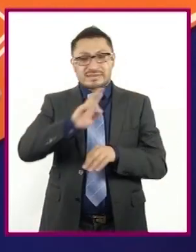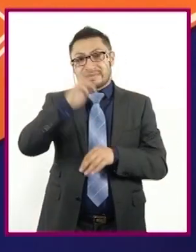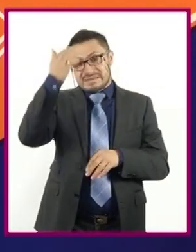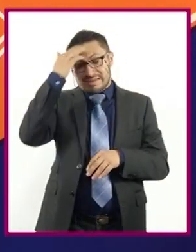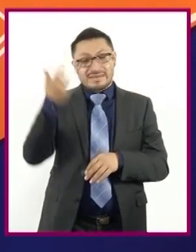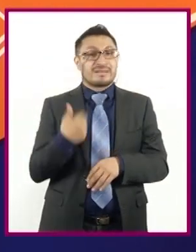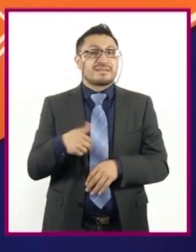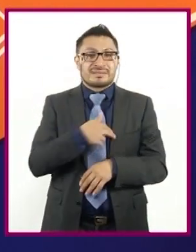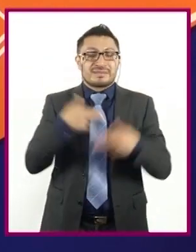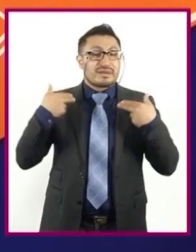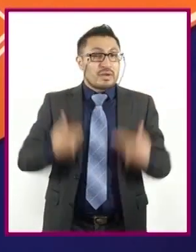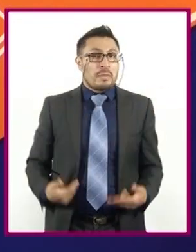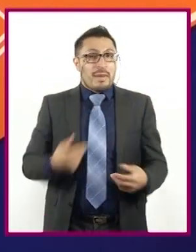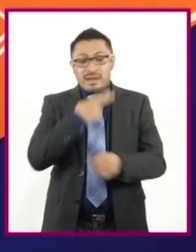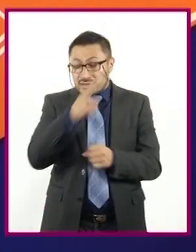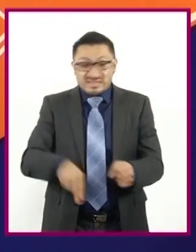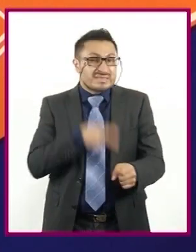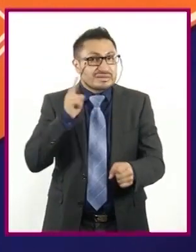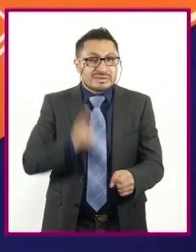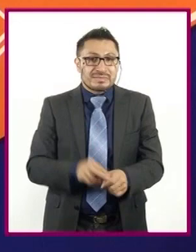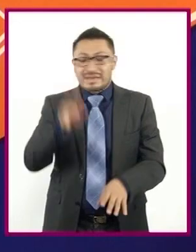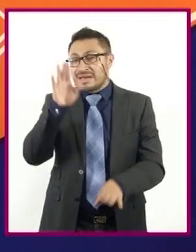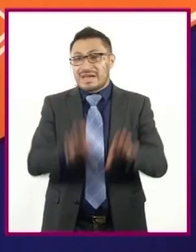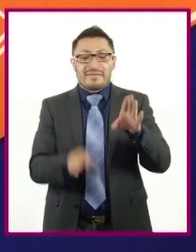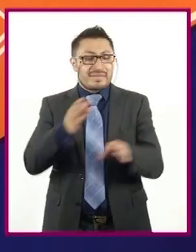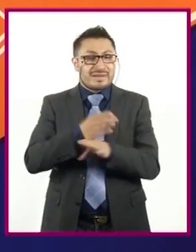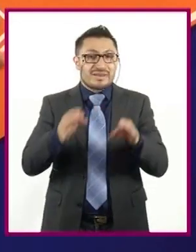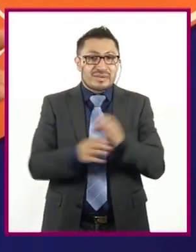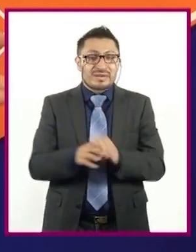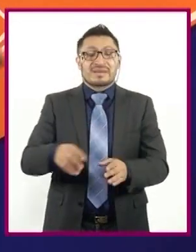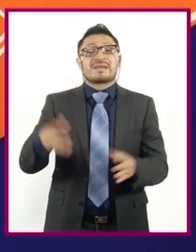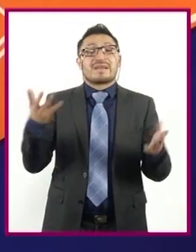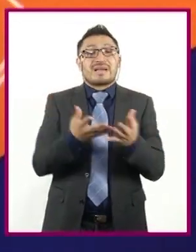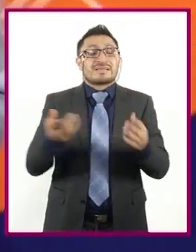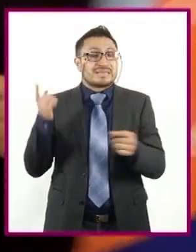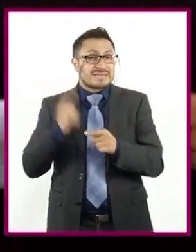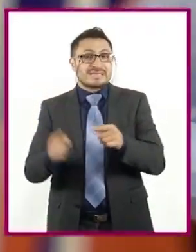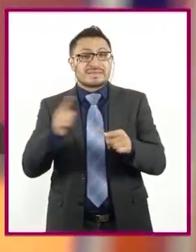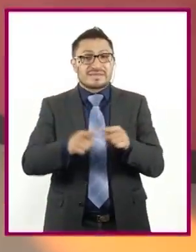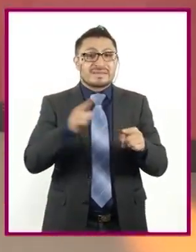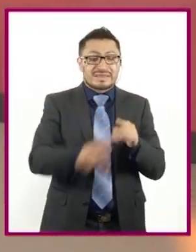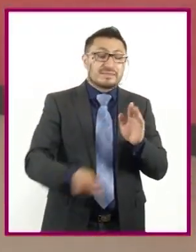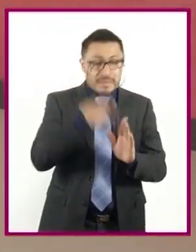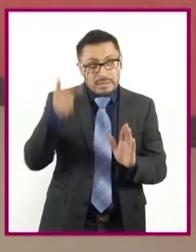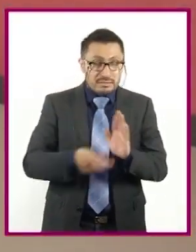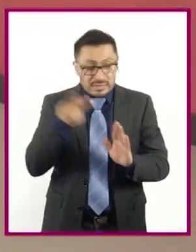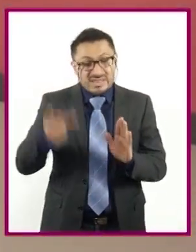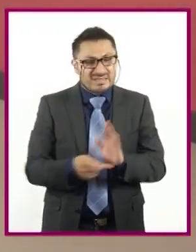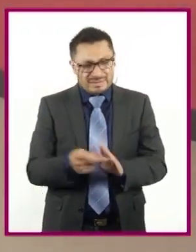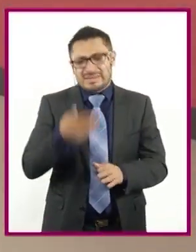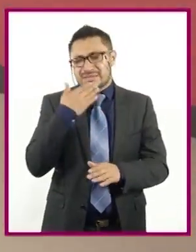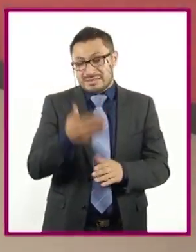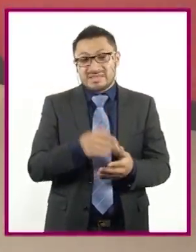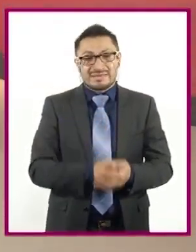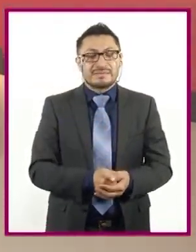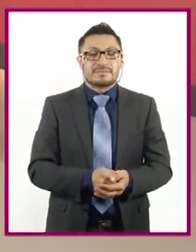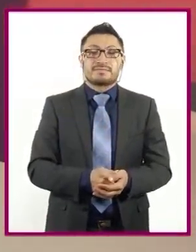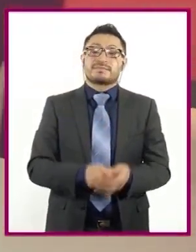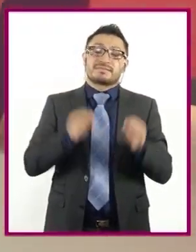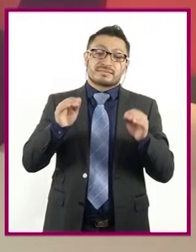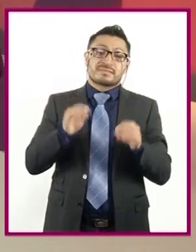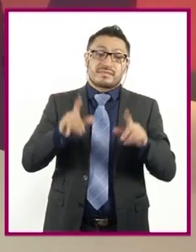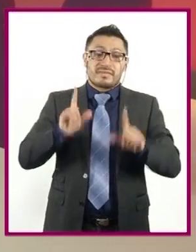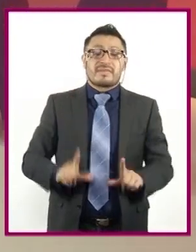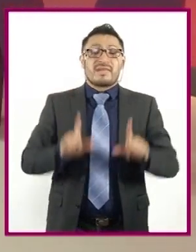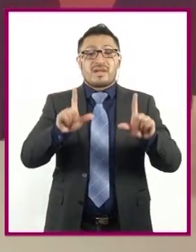somos humanos y no siempre nos salen las cosas a la primera. ¿No es así? Profesor, las fichas debemos entregárselas